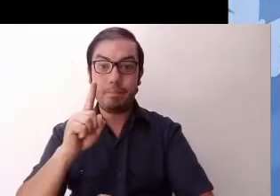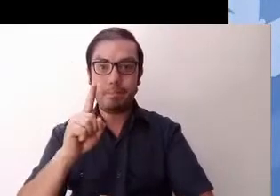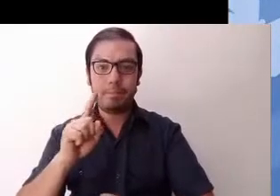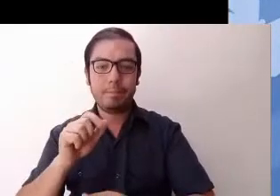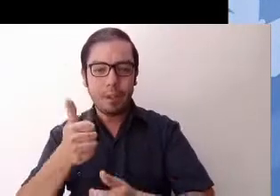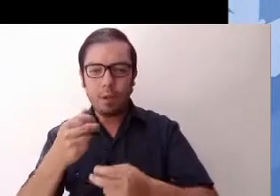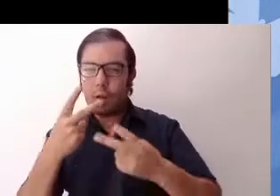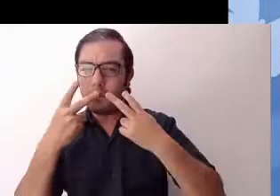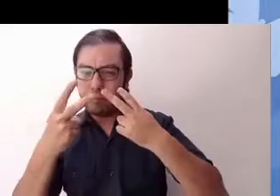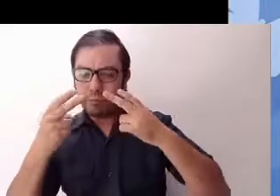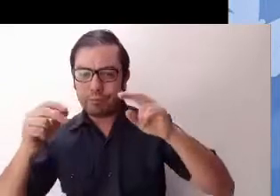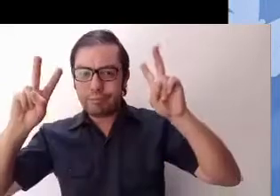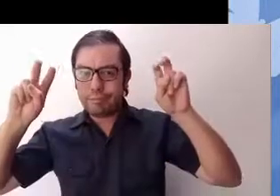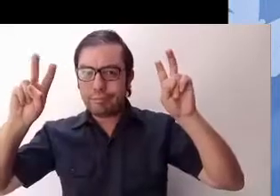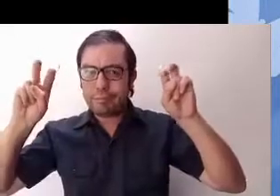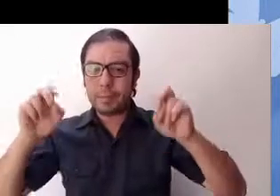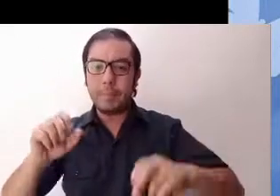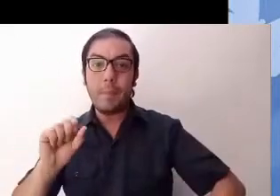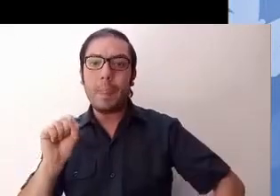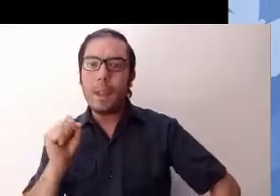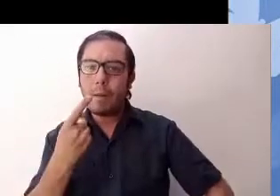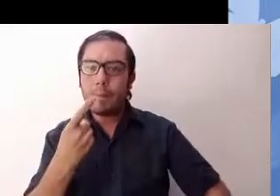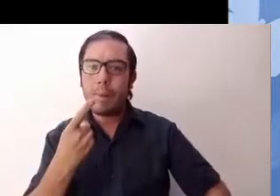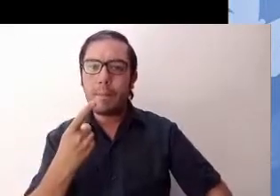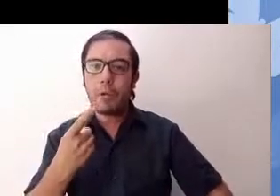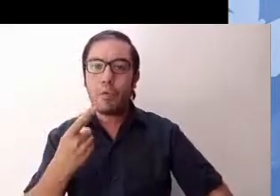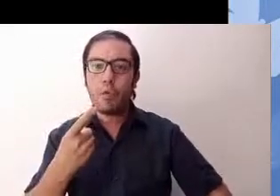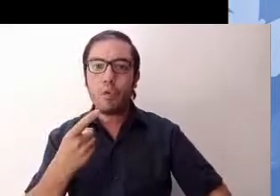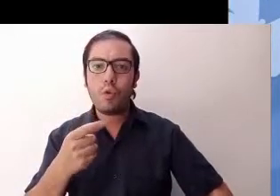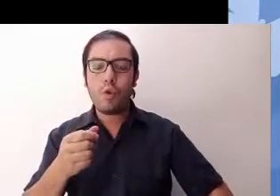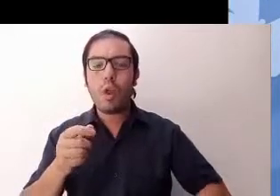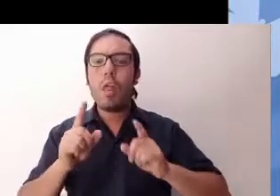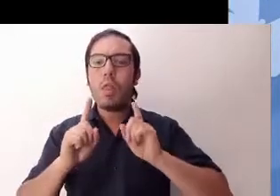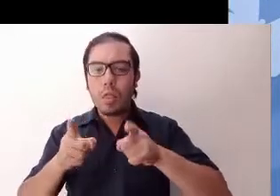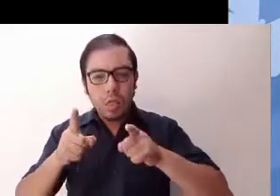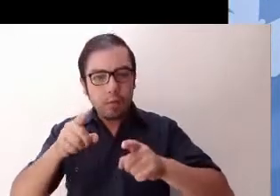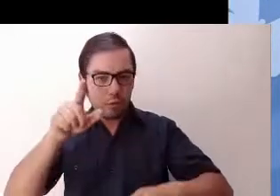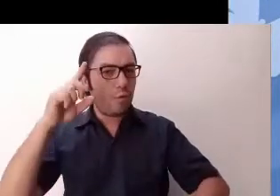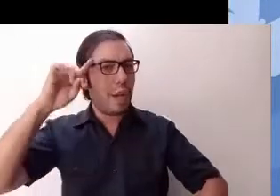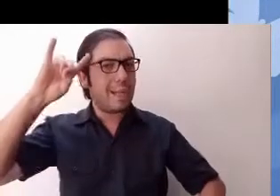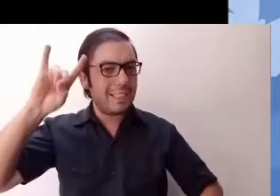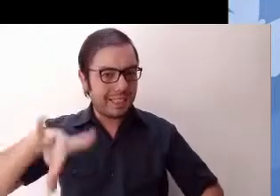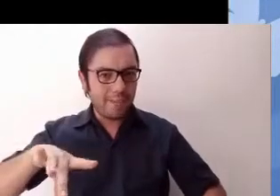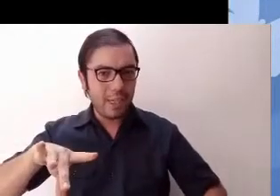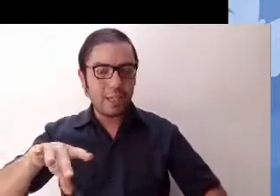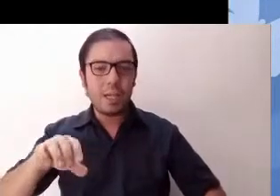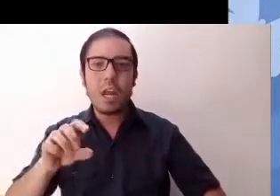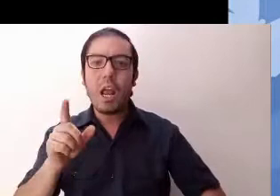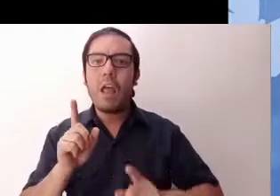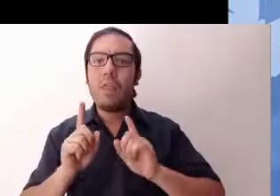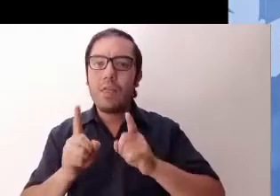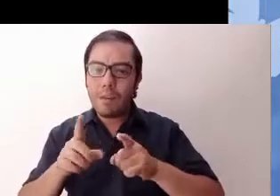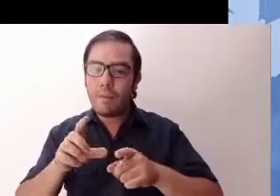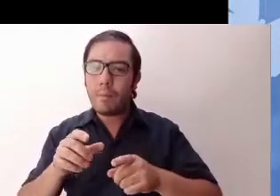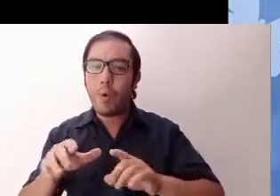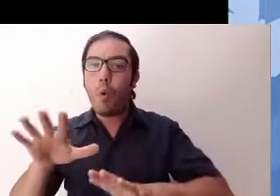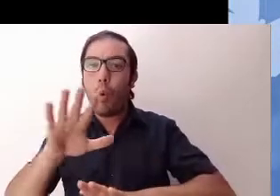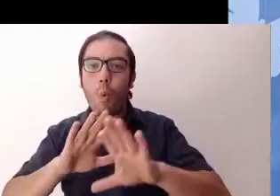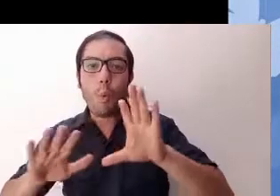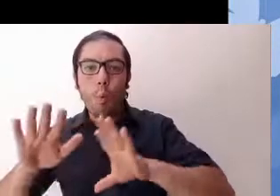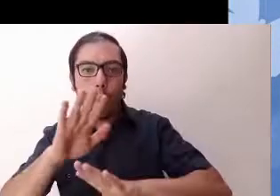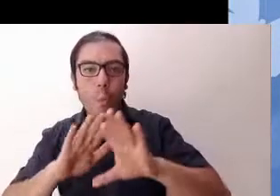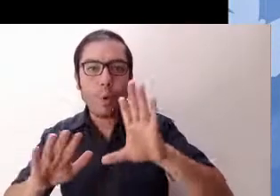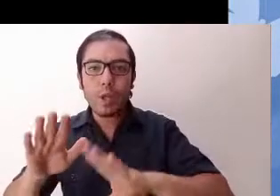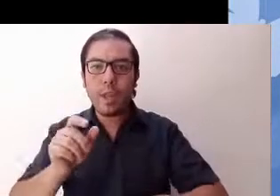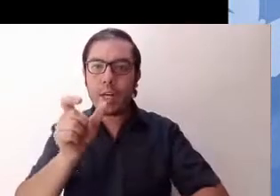Como medidas generales, tenemos que saber que hay que proteger tanto a la persona como a nosotros mismos. No podemos ser